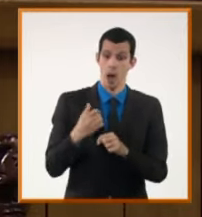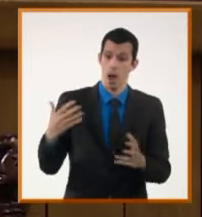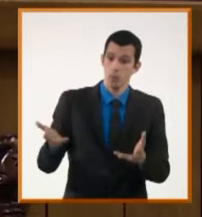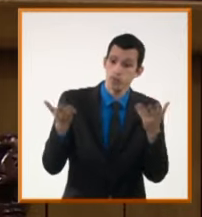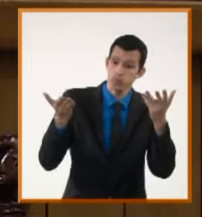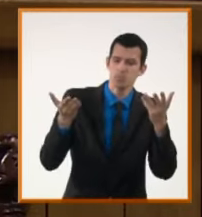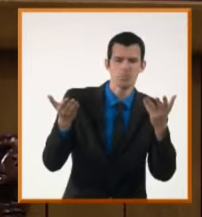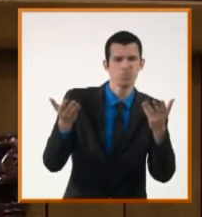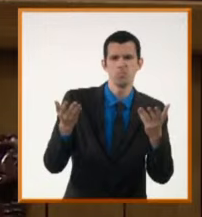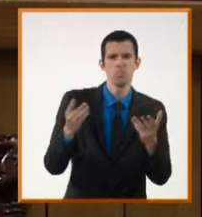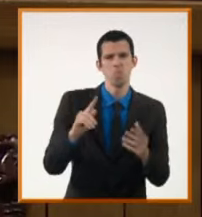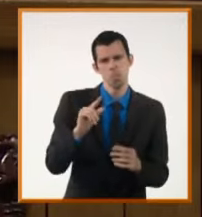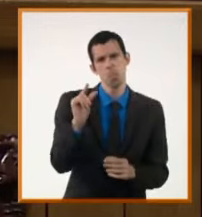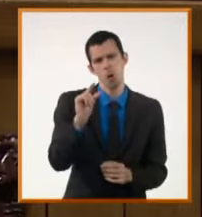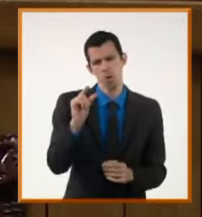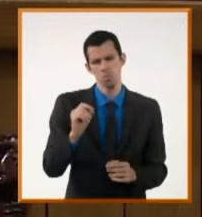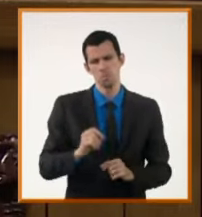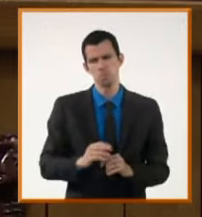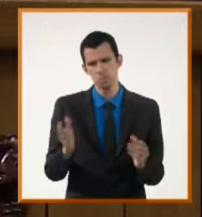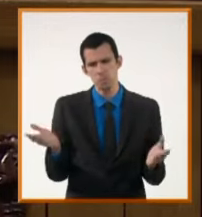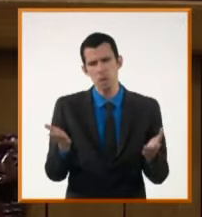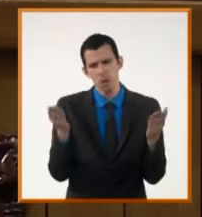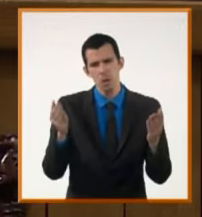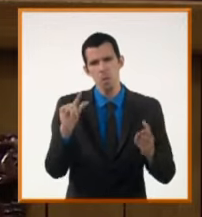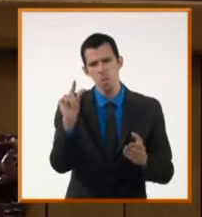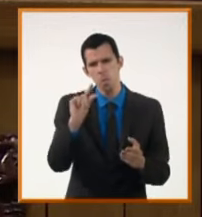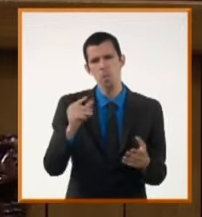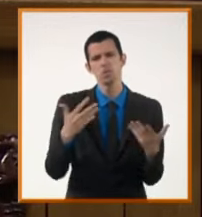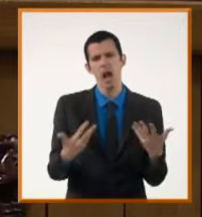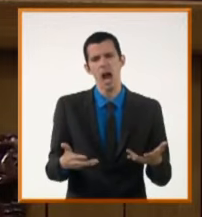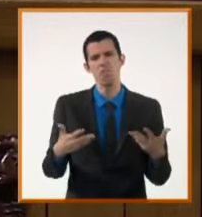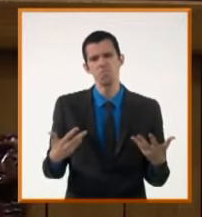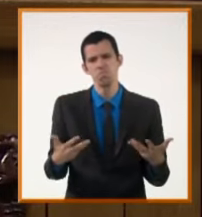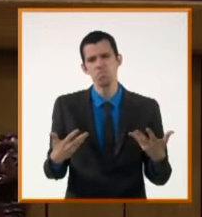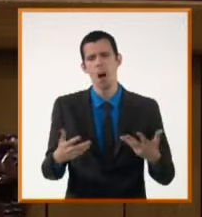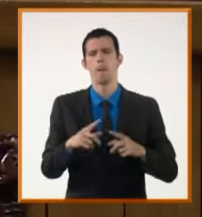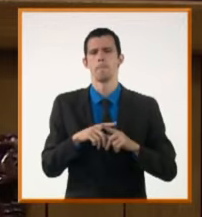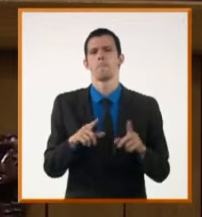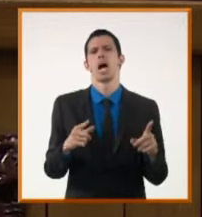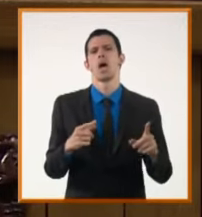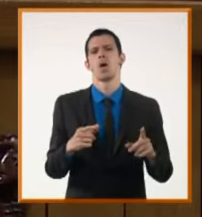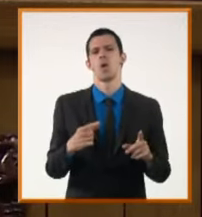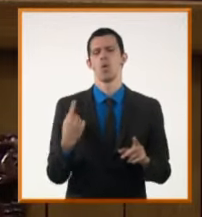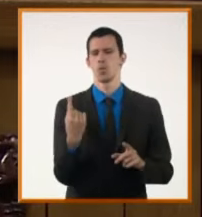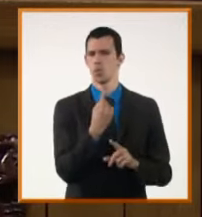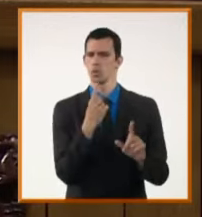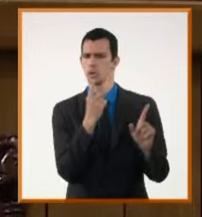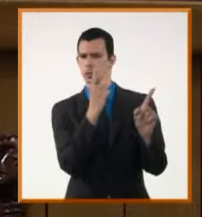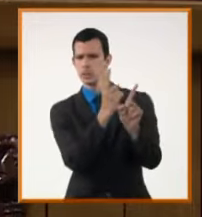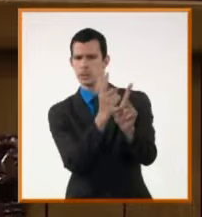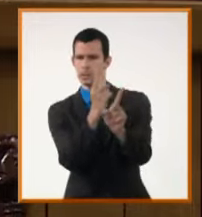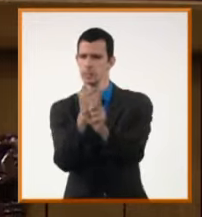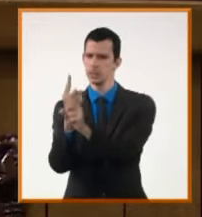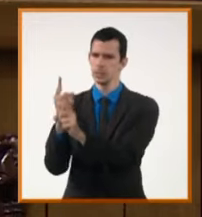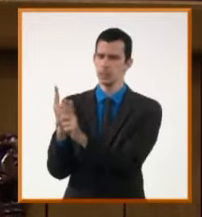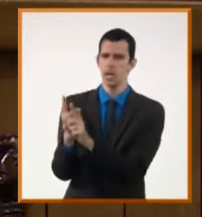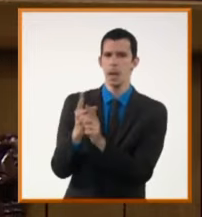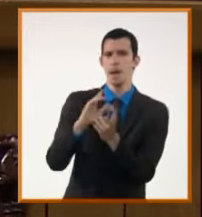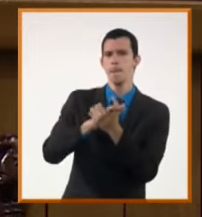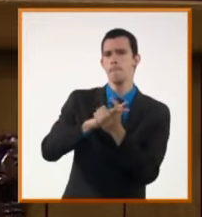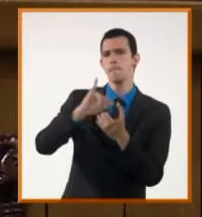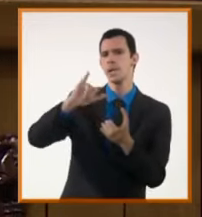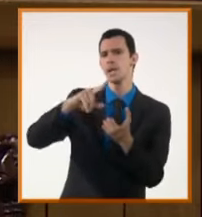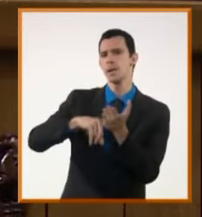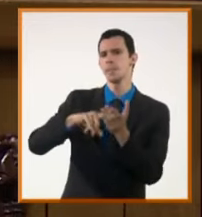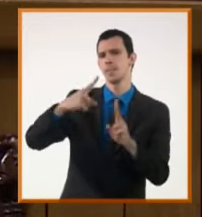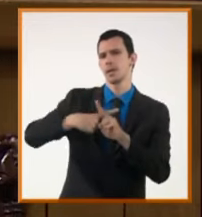reunimos recientemente con ellos. Tenemos que avanzar más en crear más MIPYMES estatales. Ya de hecho